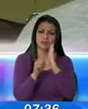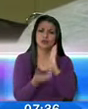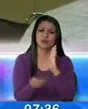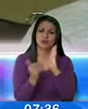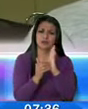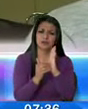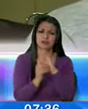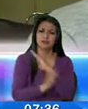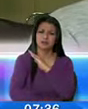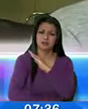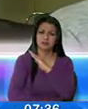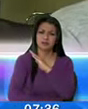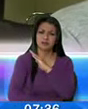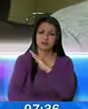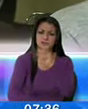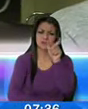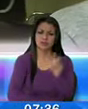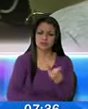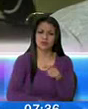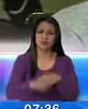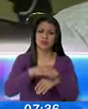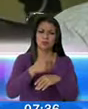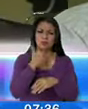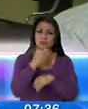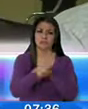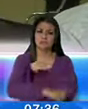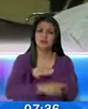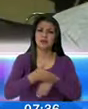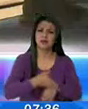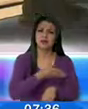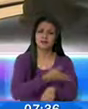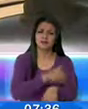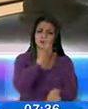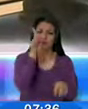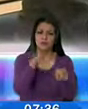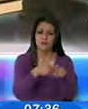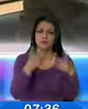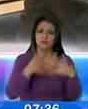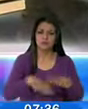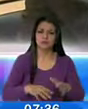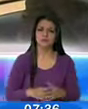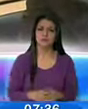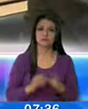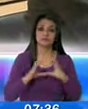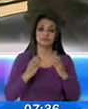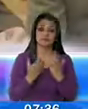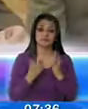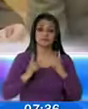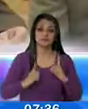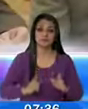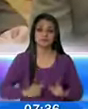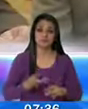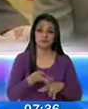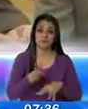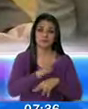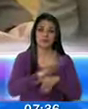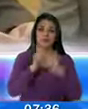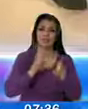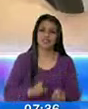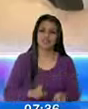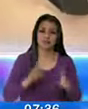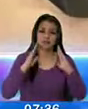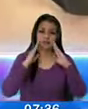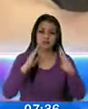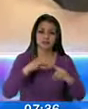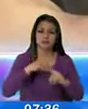las sanciones punitivas que tenía y que nosotros ya los consensuamos. Aseguran que la Comisión de Salud en la Asamblea deberá dar prioridad